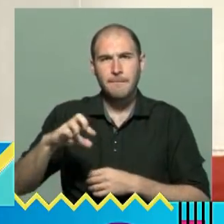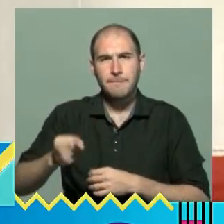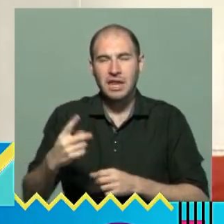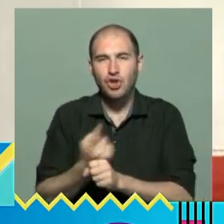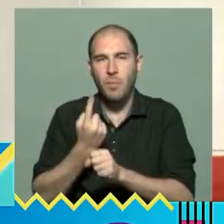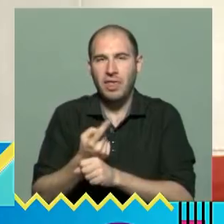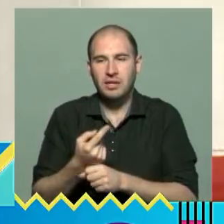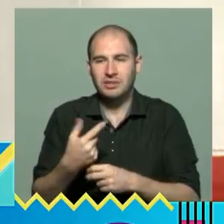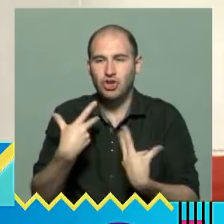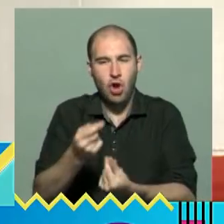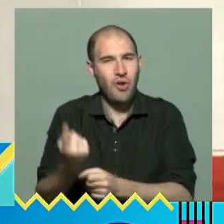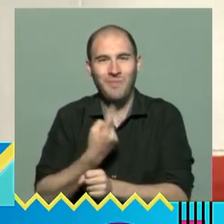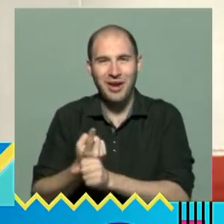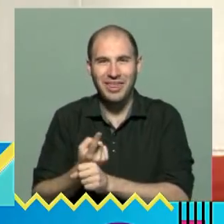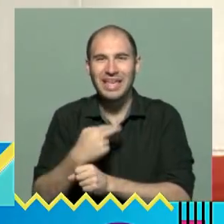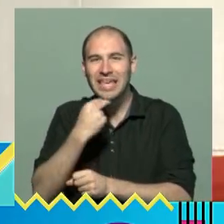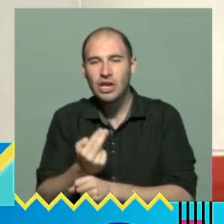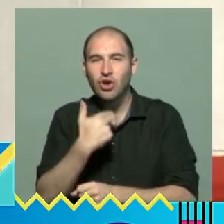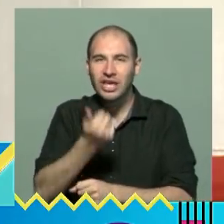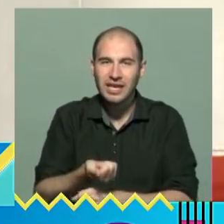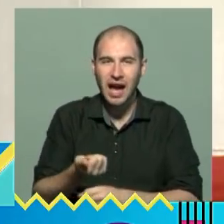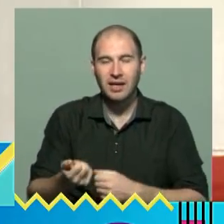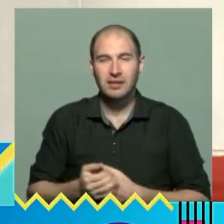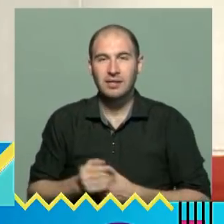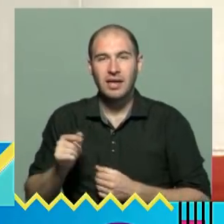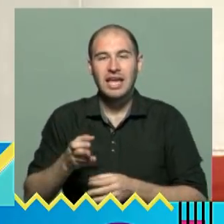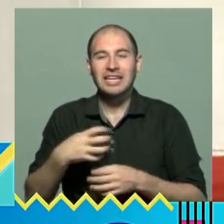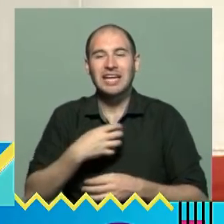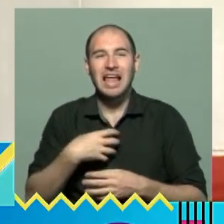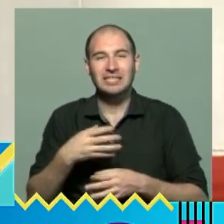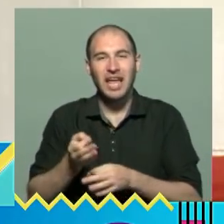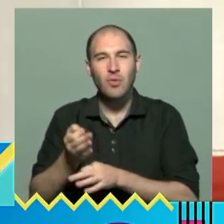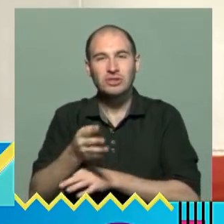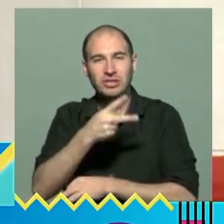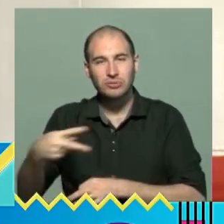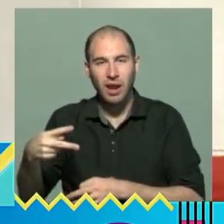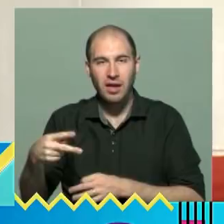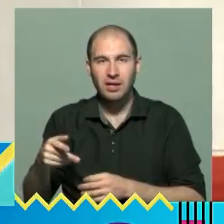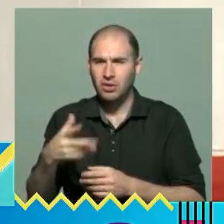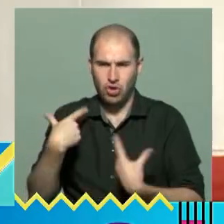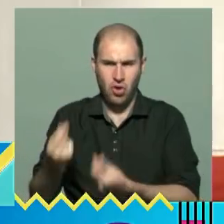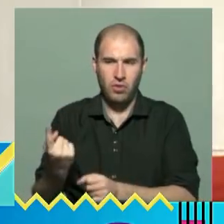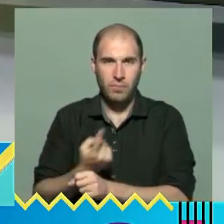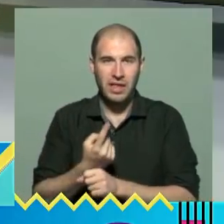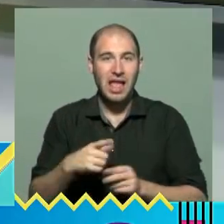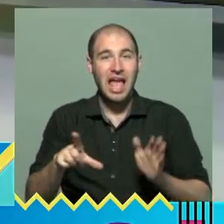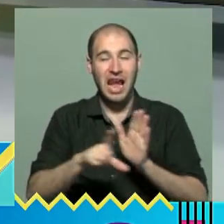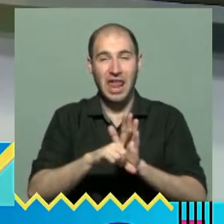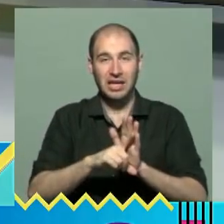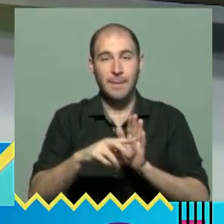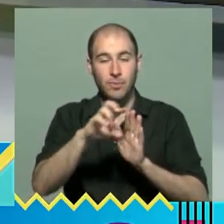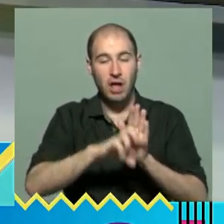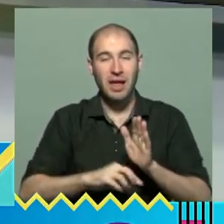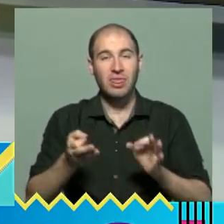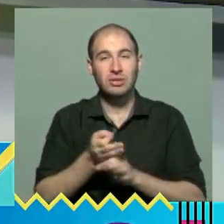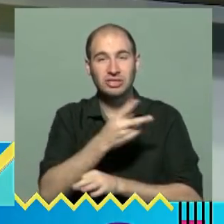puede negarse a que su hijo o su hija tenga clase de educación sexual y lo prive de eso. La ley del programa de